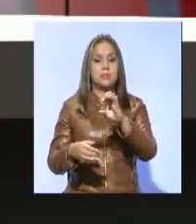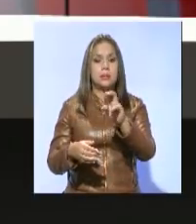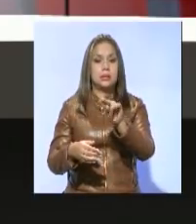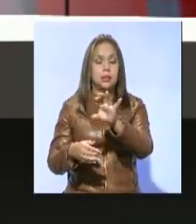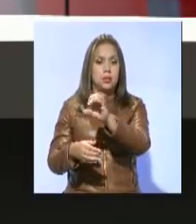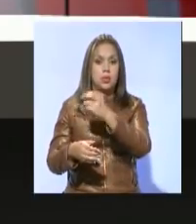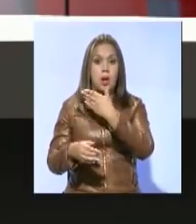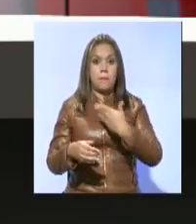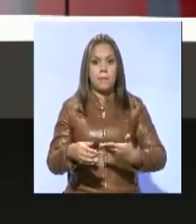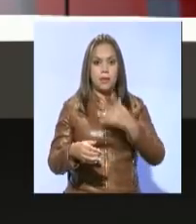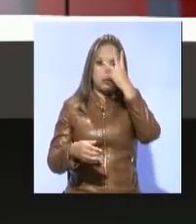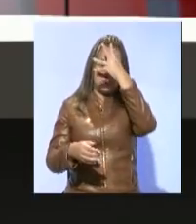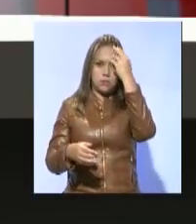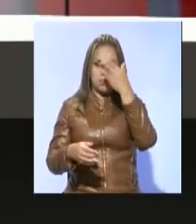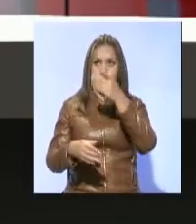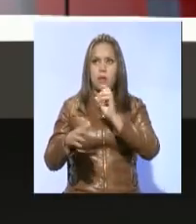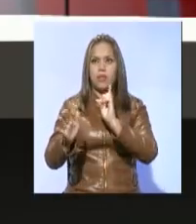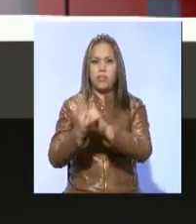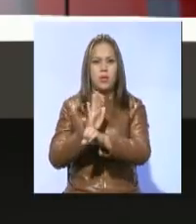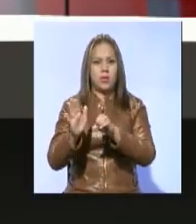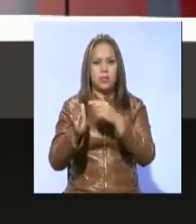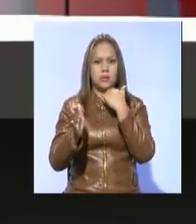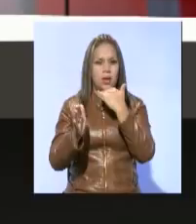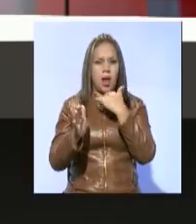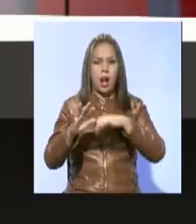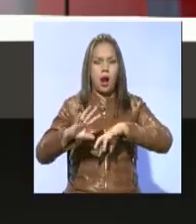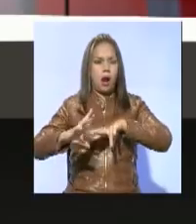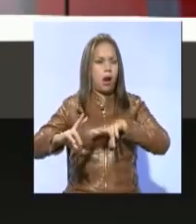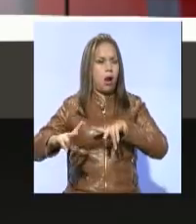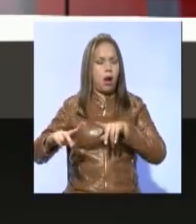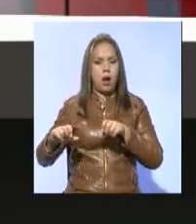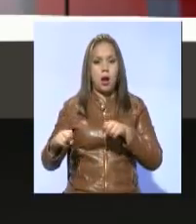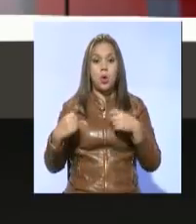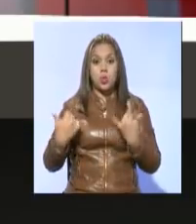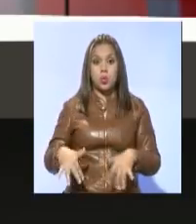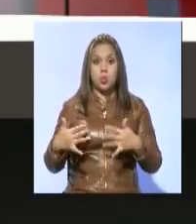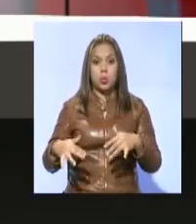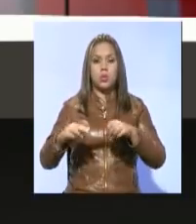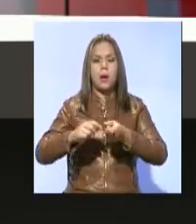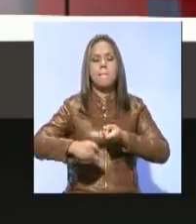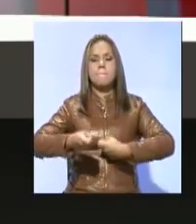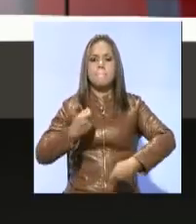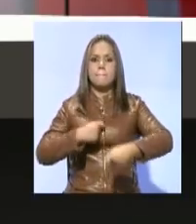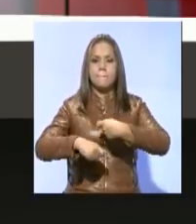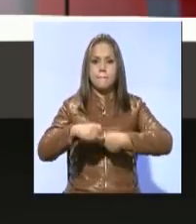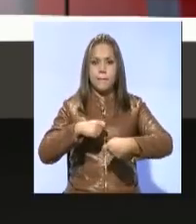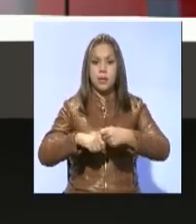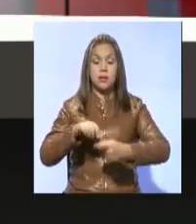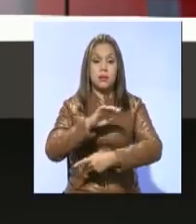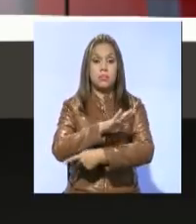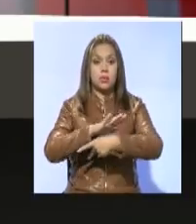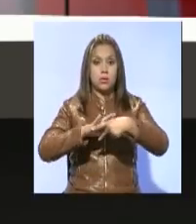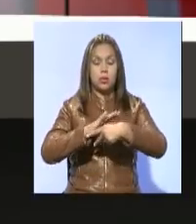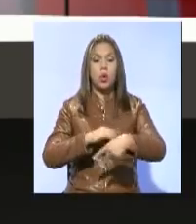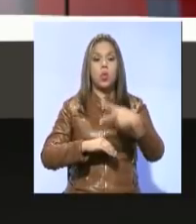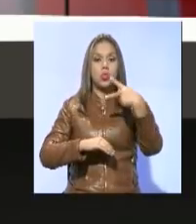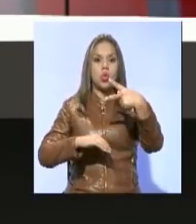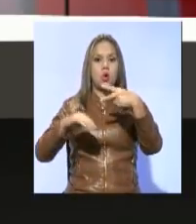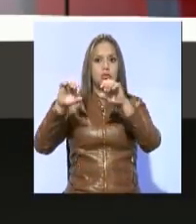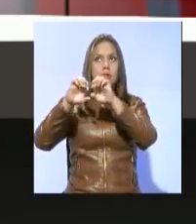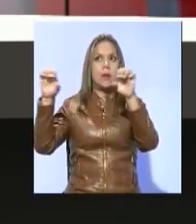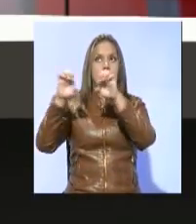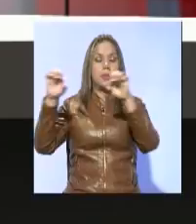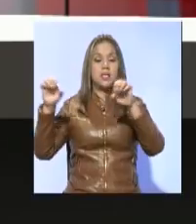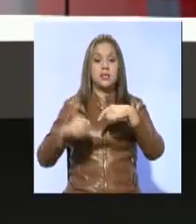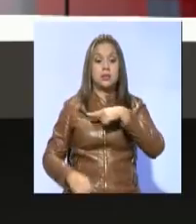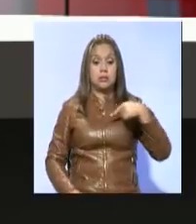Nacional, José Serrano, una denuncia de supuestos actos de corrupción en la venta de petróleo a 2 empresas de China y Tailandia durante el gobierno de